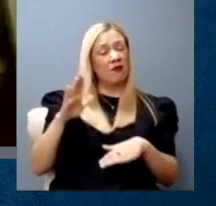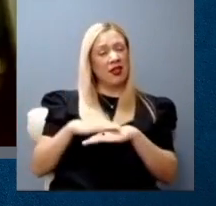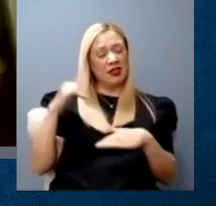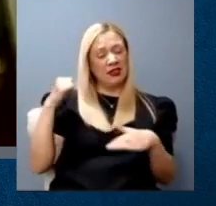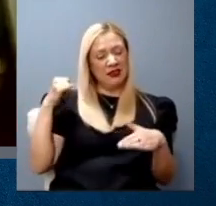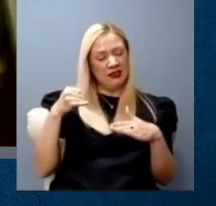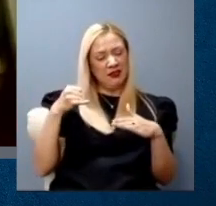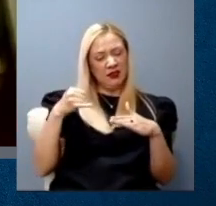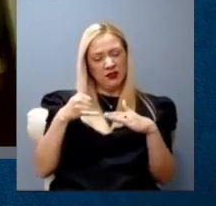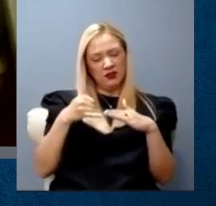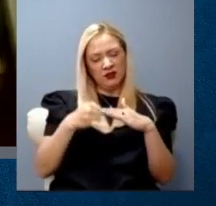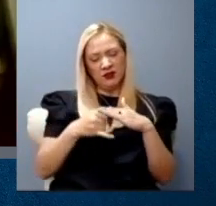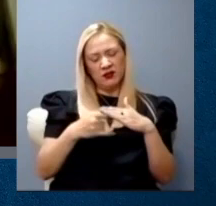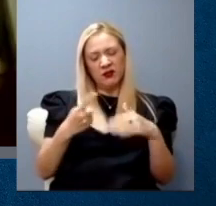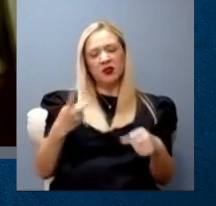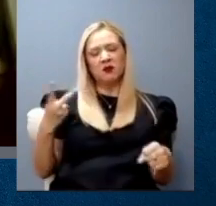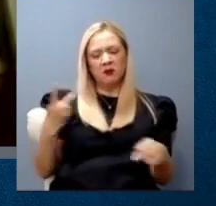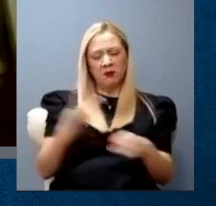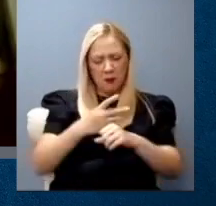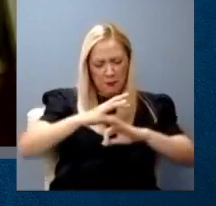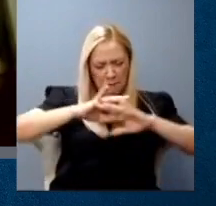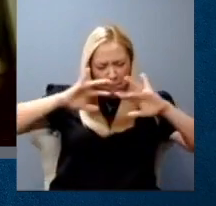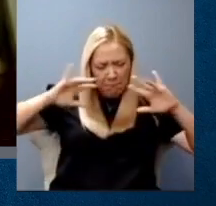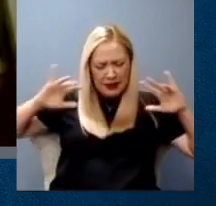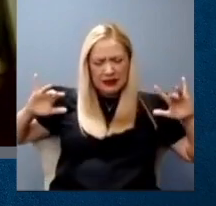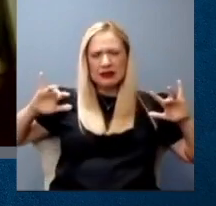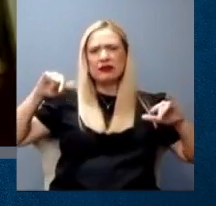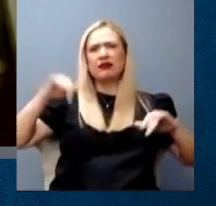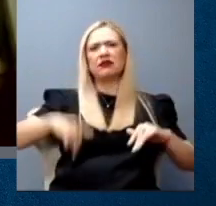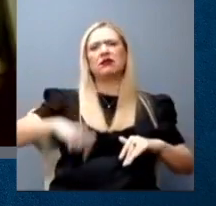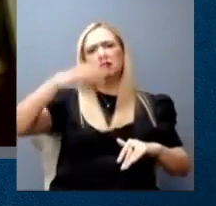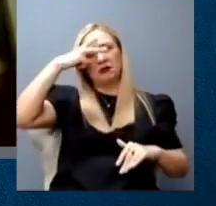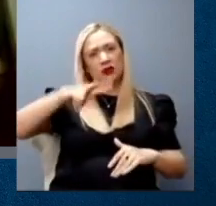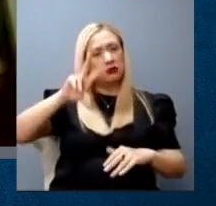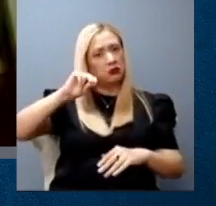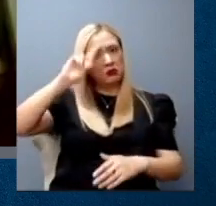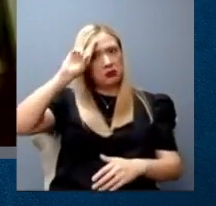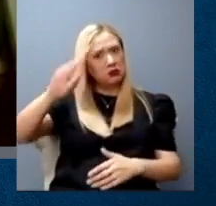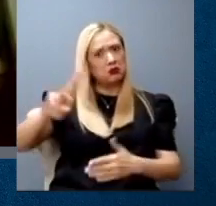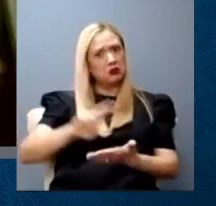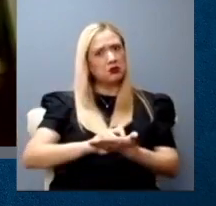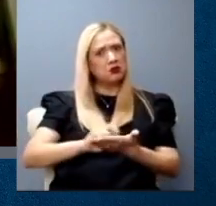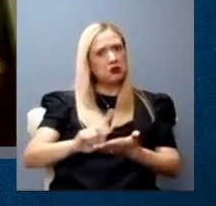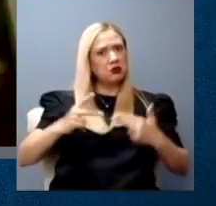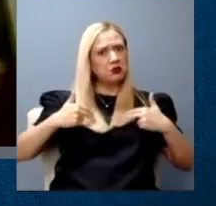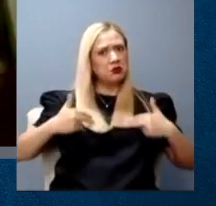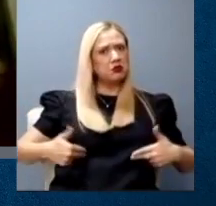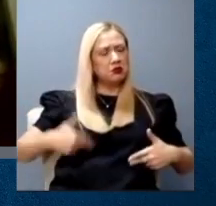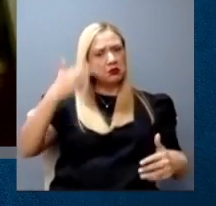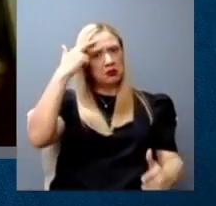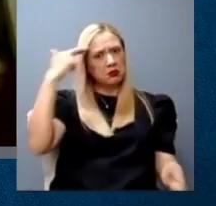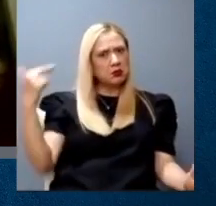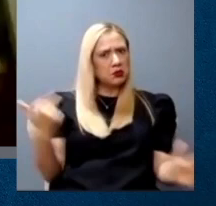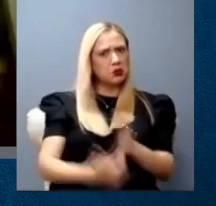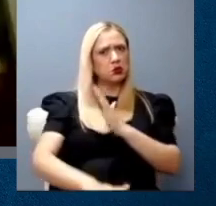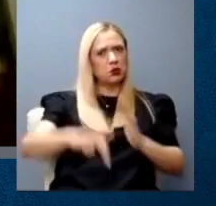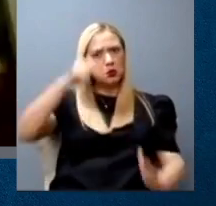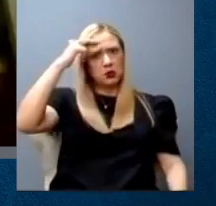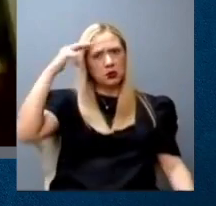la situación real de los derechos humanos en México y además qué recomendaciones le